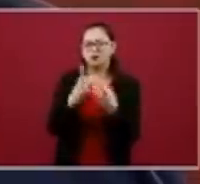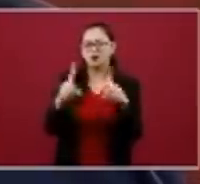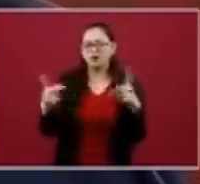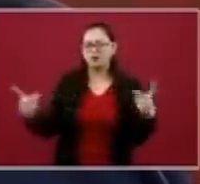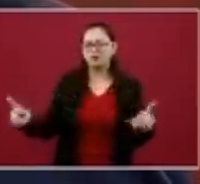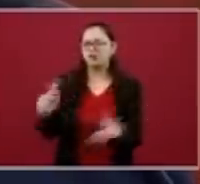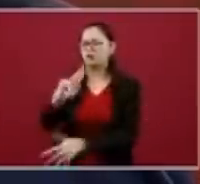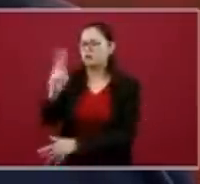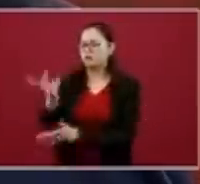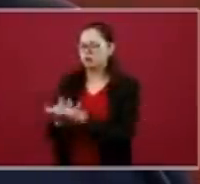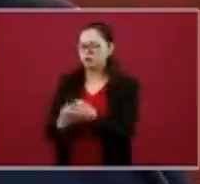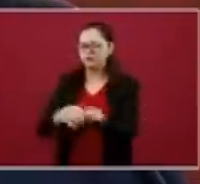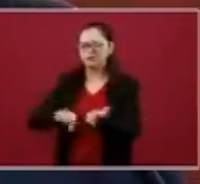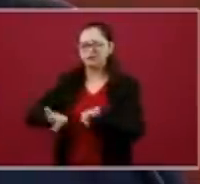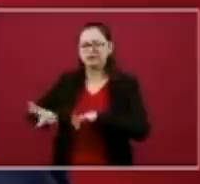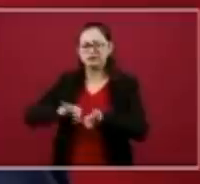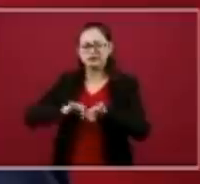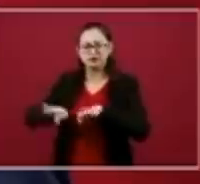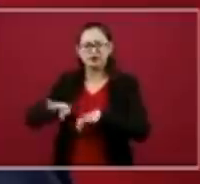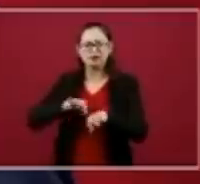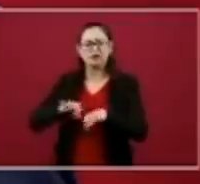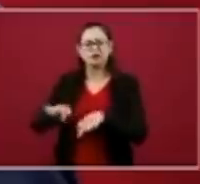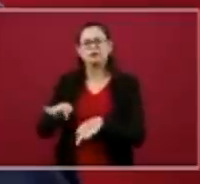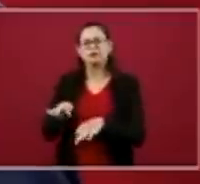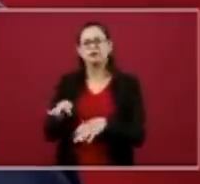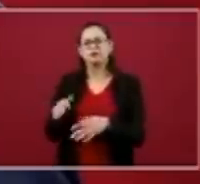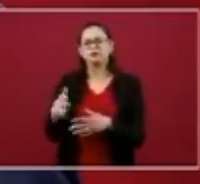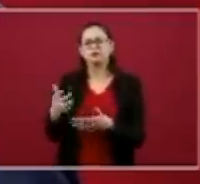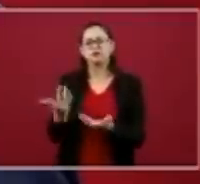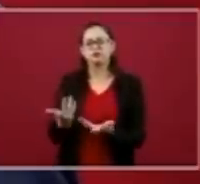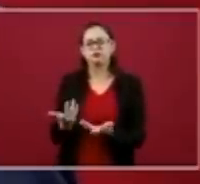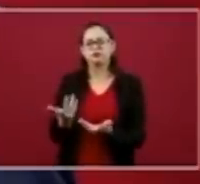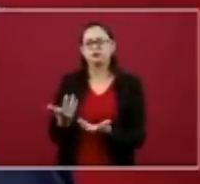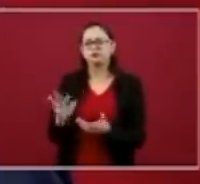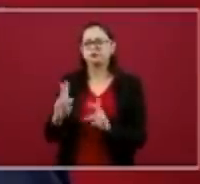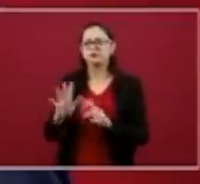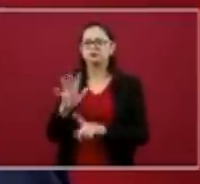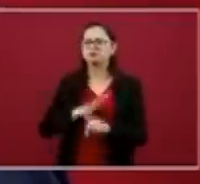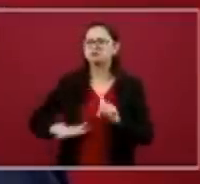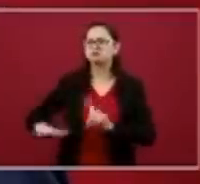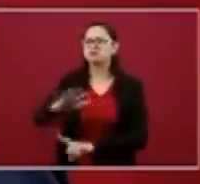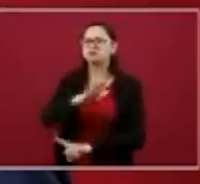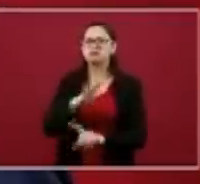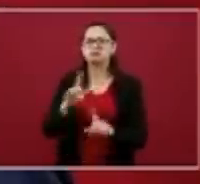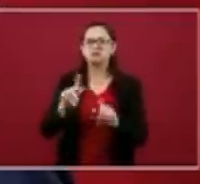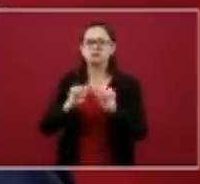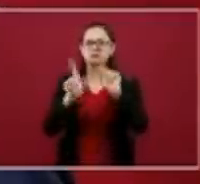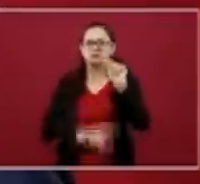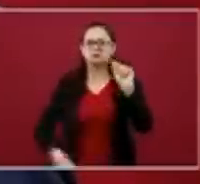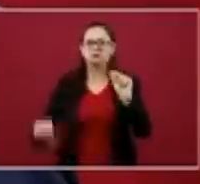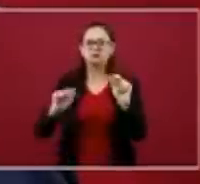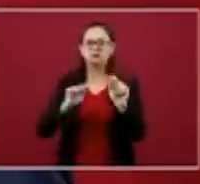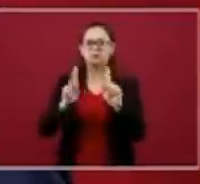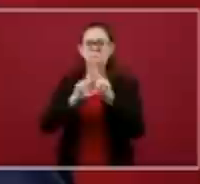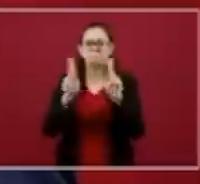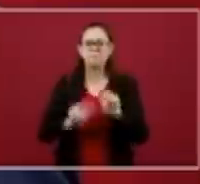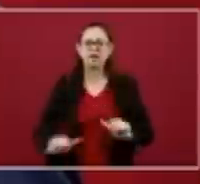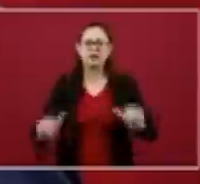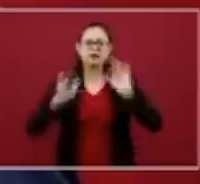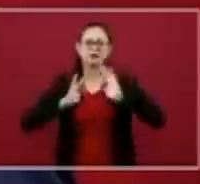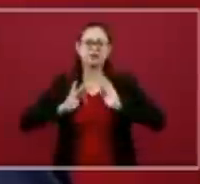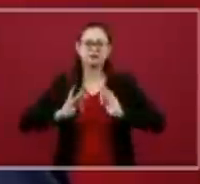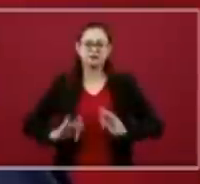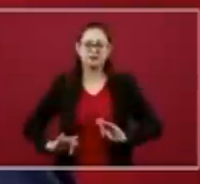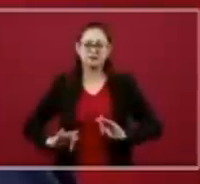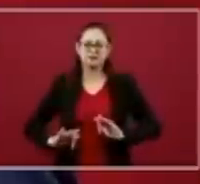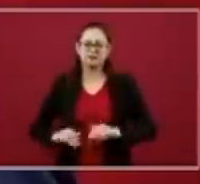de empleos, para que haya paz, haya tranquilidad en el país. Por eso hay